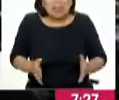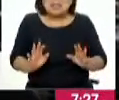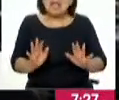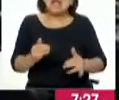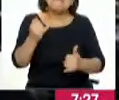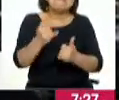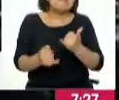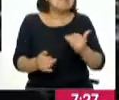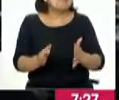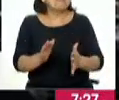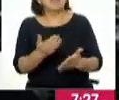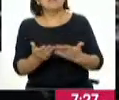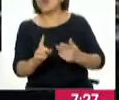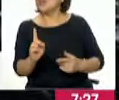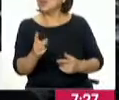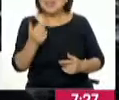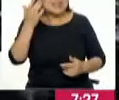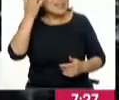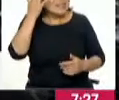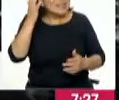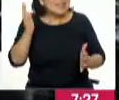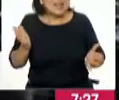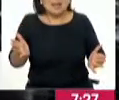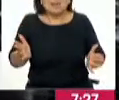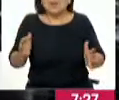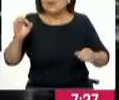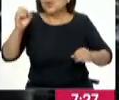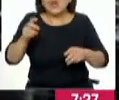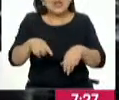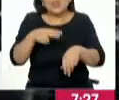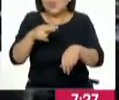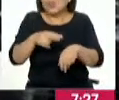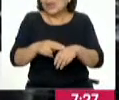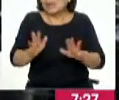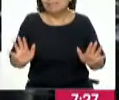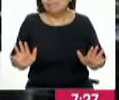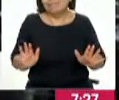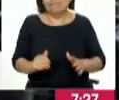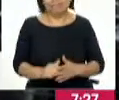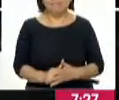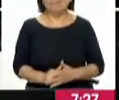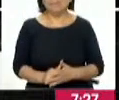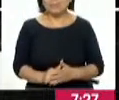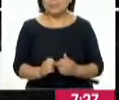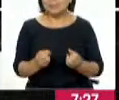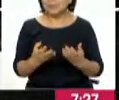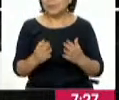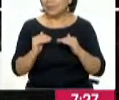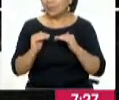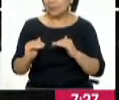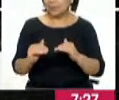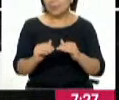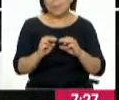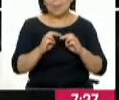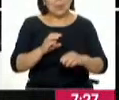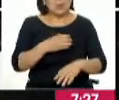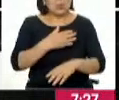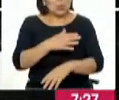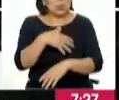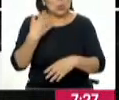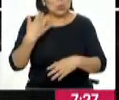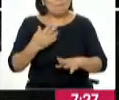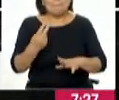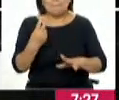bueno, estas previsiones vamos a tomar y van a ser hasta tales días. Correcto, mientras que se mantenga tan caliente el mar, ¿no? 26